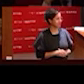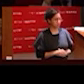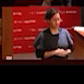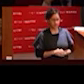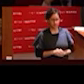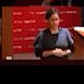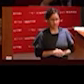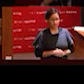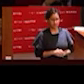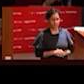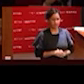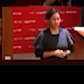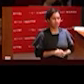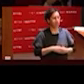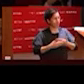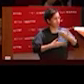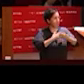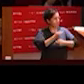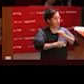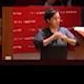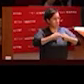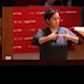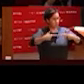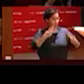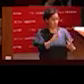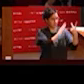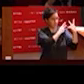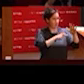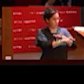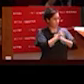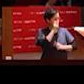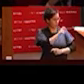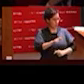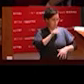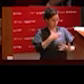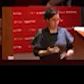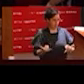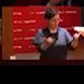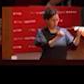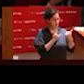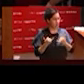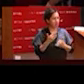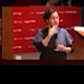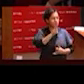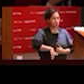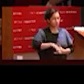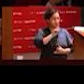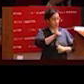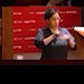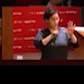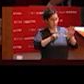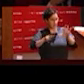sistema seguimos creciendo Estos son nuestros recursos humanos ahora mismo como ya os he comentado tenemos